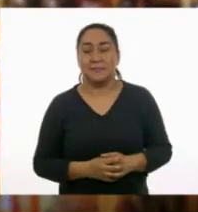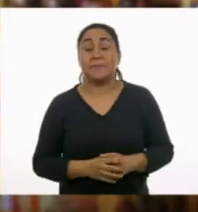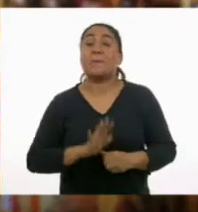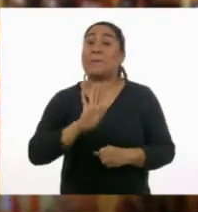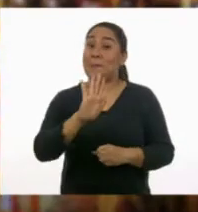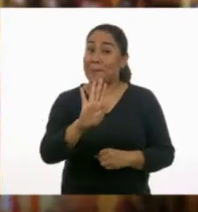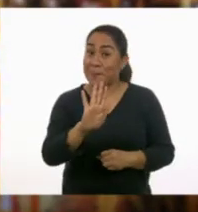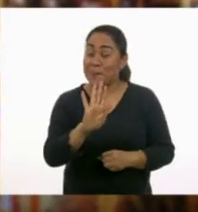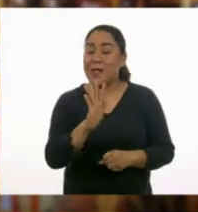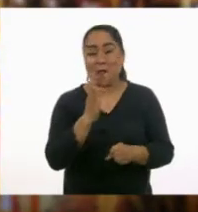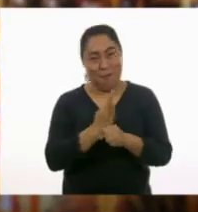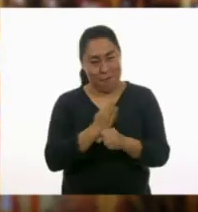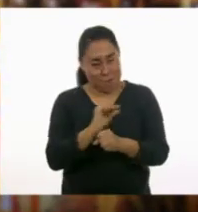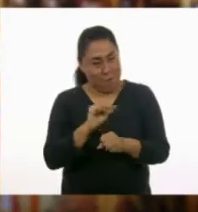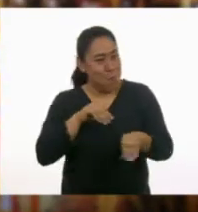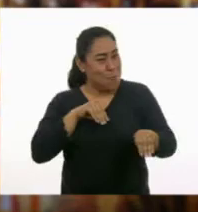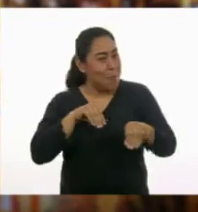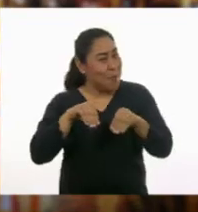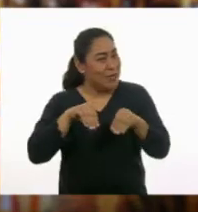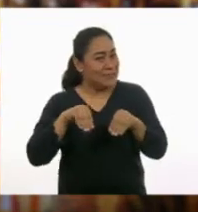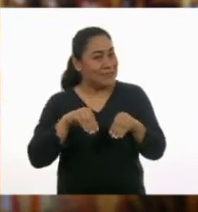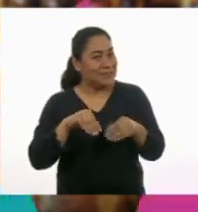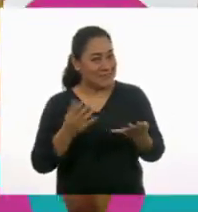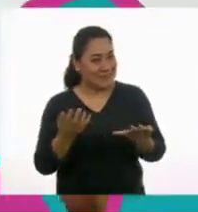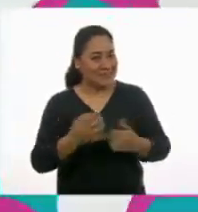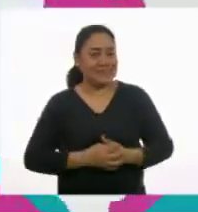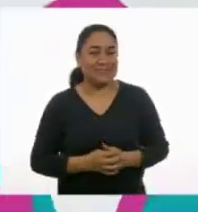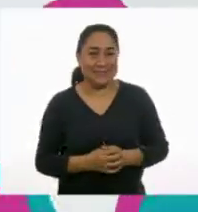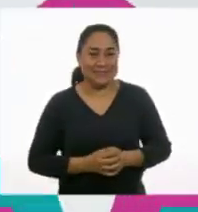Pero antes, vamos a movernos un poco.